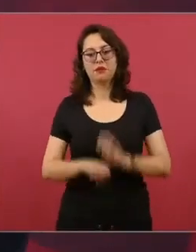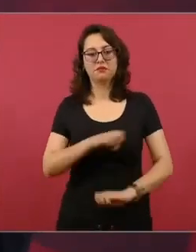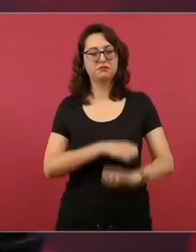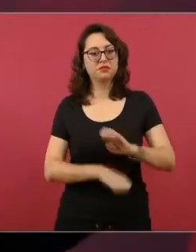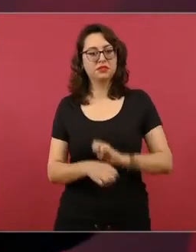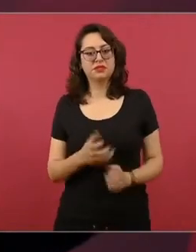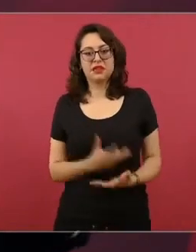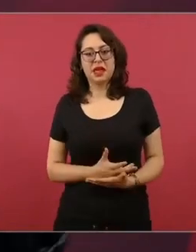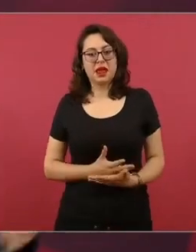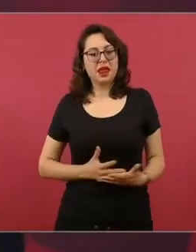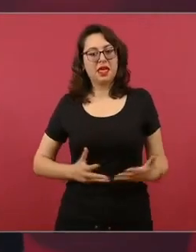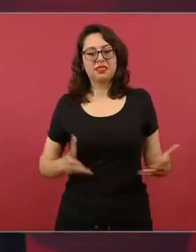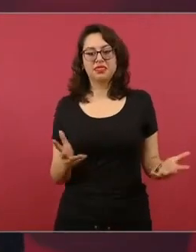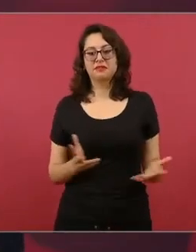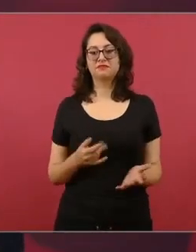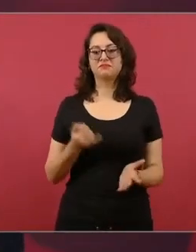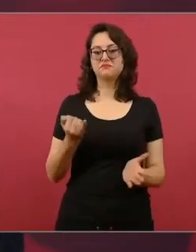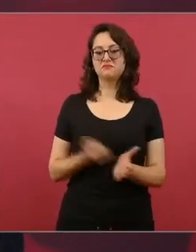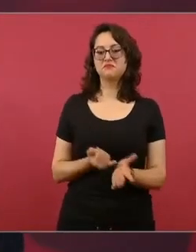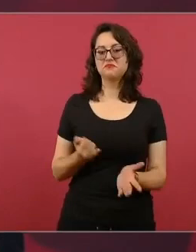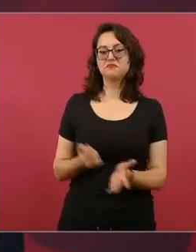empresas igual.